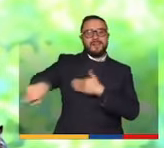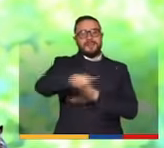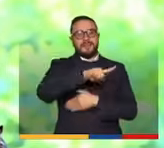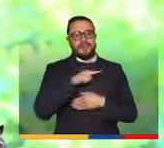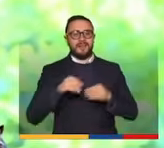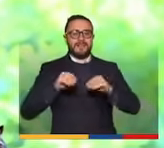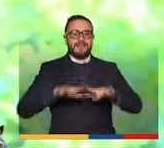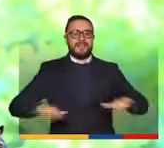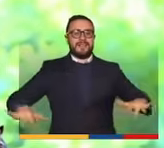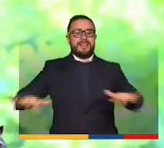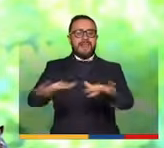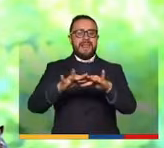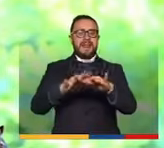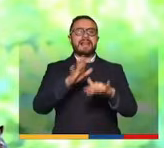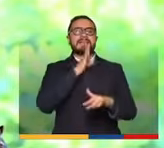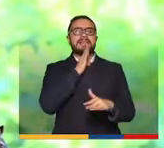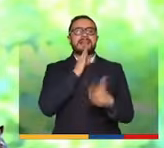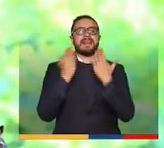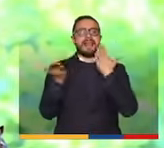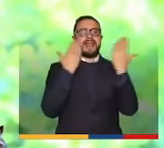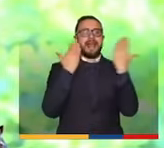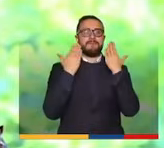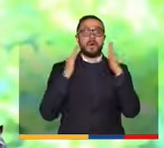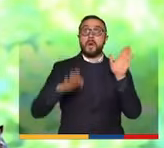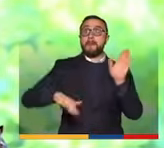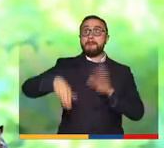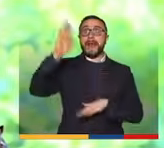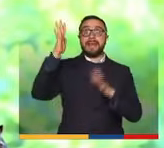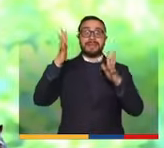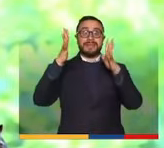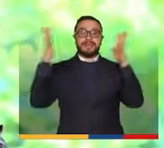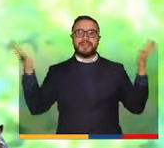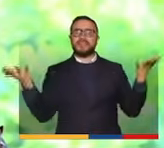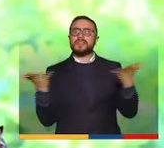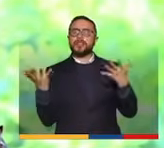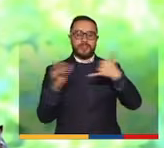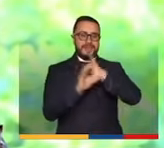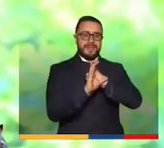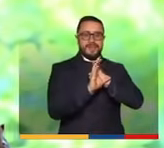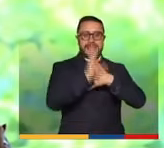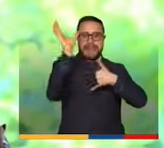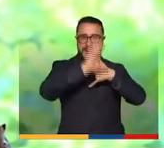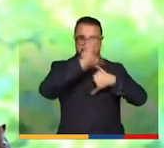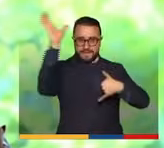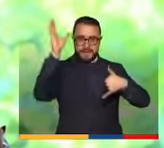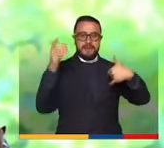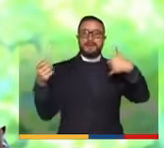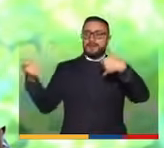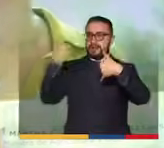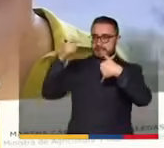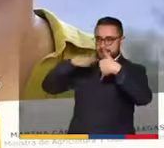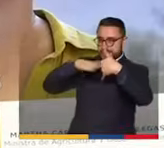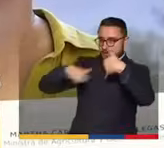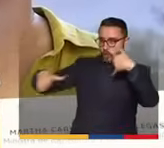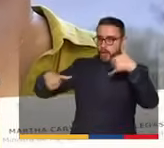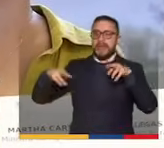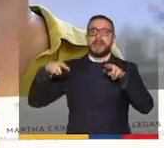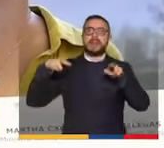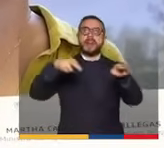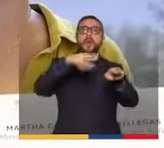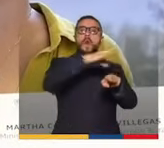Colombia, fundamentalmente al campesinado caribe, de la llanura, del Magdalena Medio.